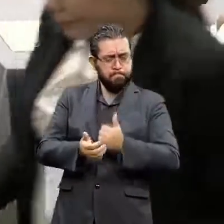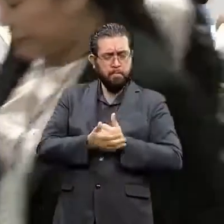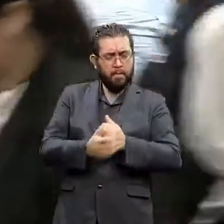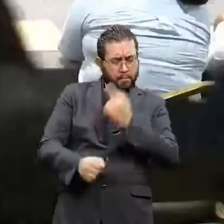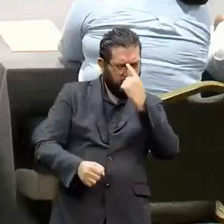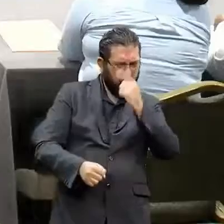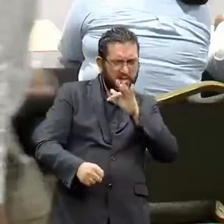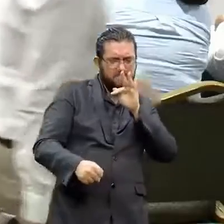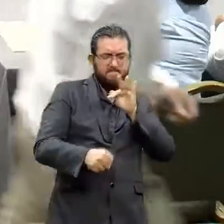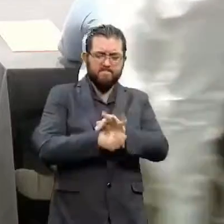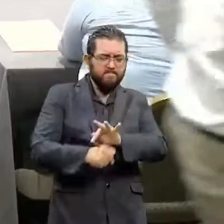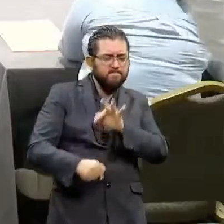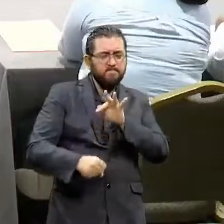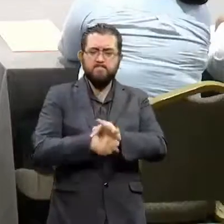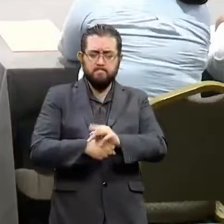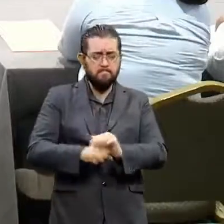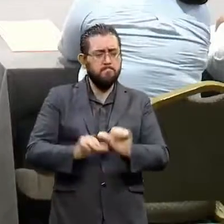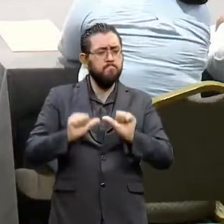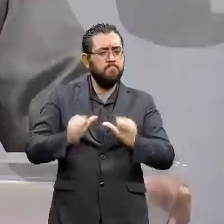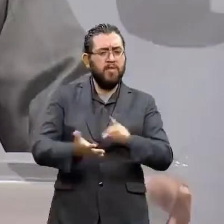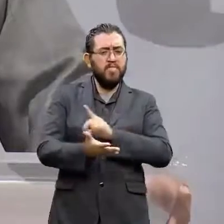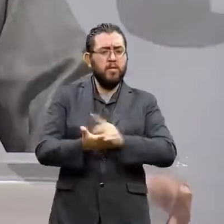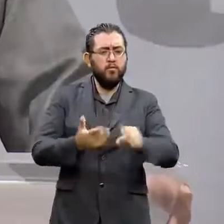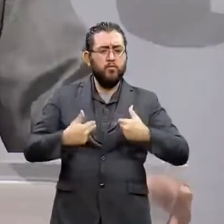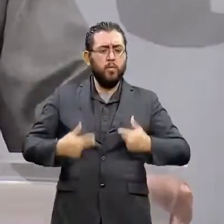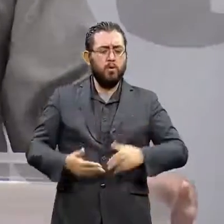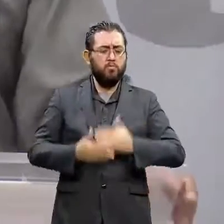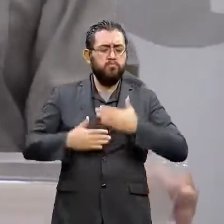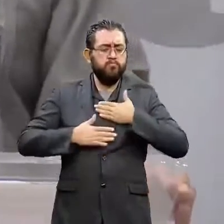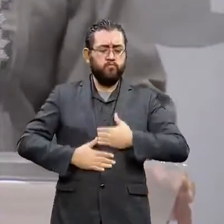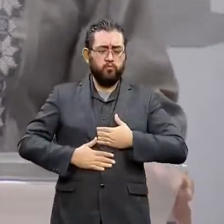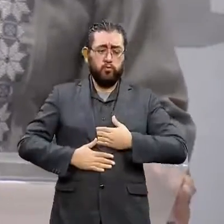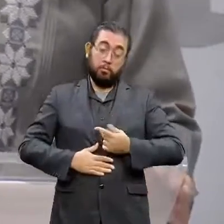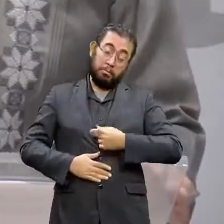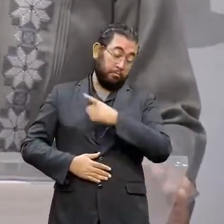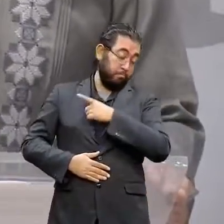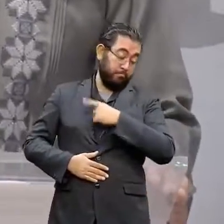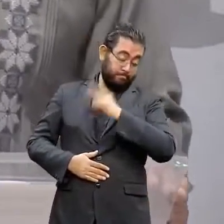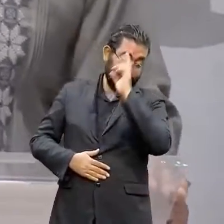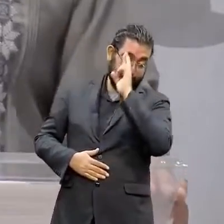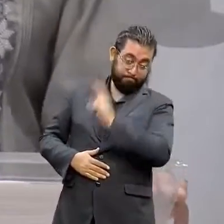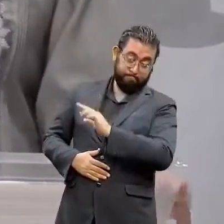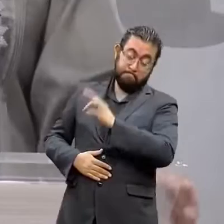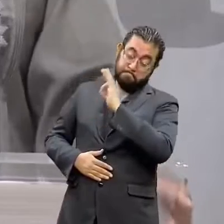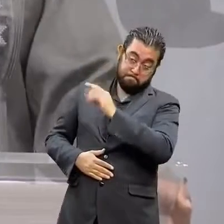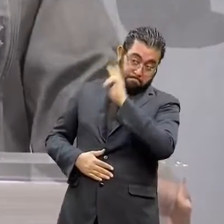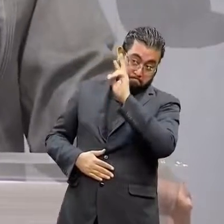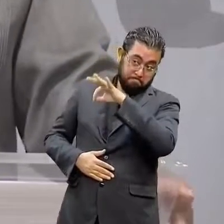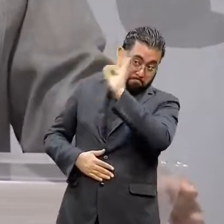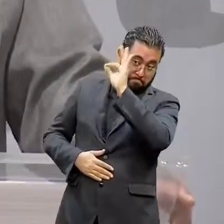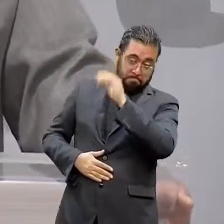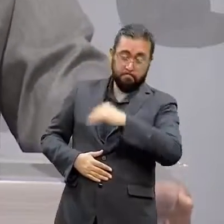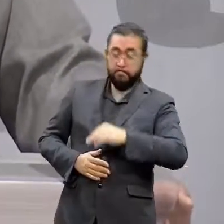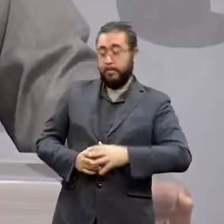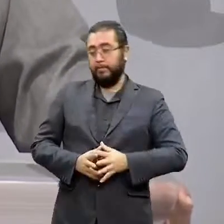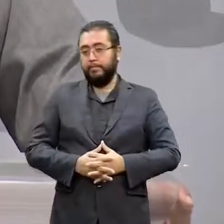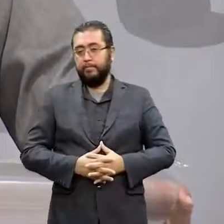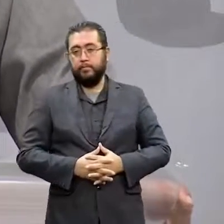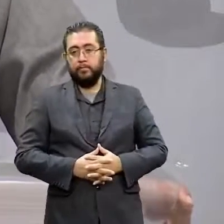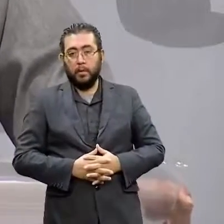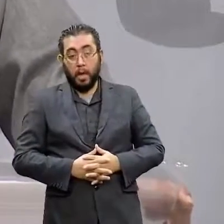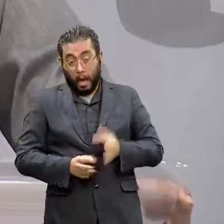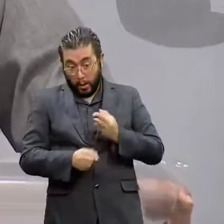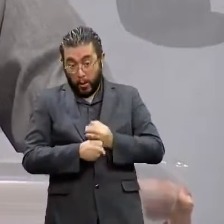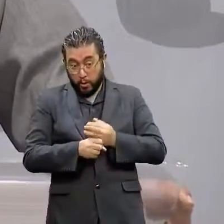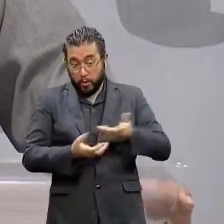y la causa de los Derechos Humanos su respeto y su garantía creo que la sinergia que se ha